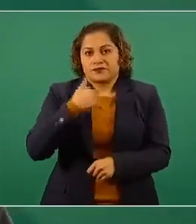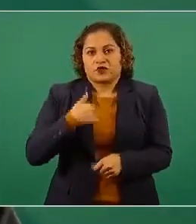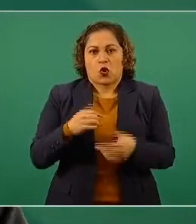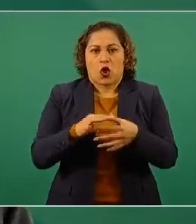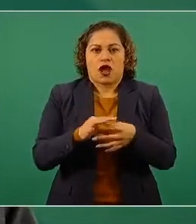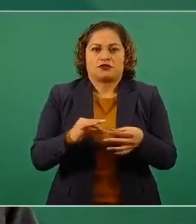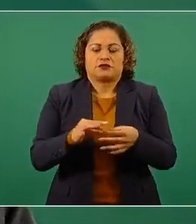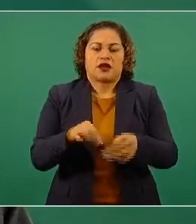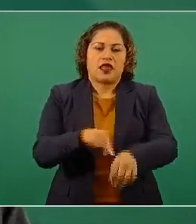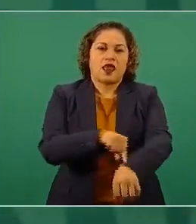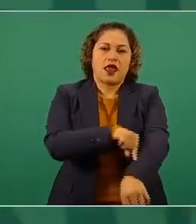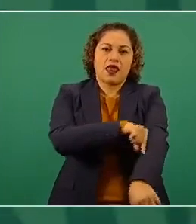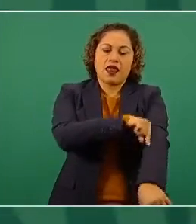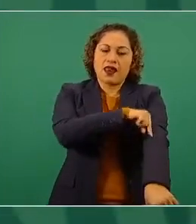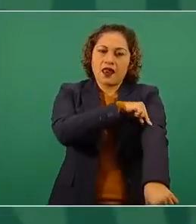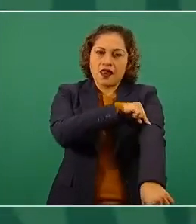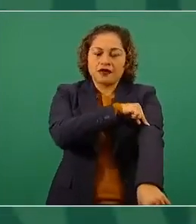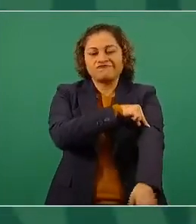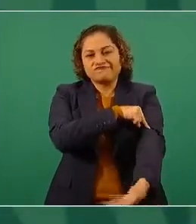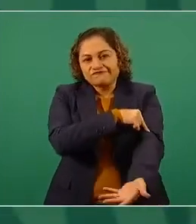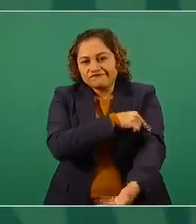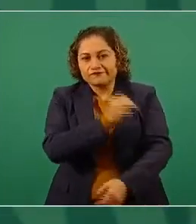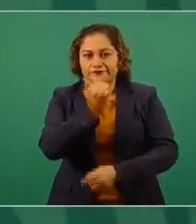este prólogo, esta introducción,